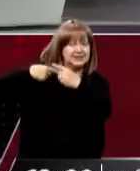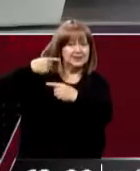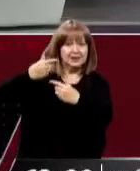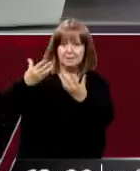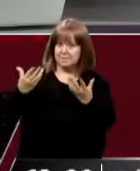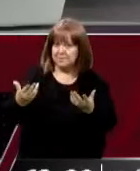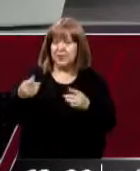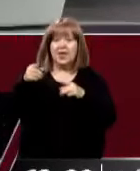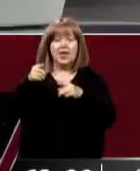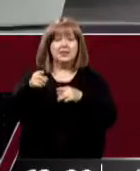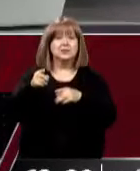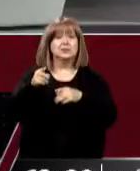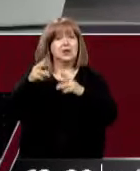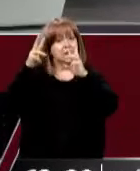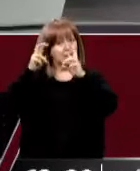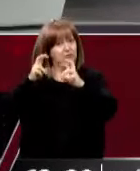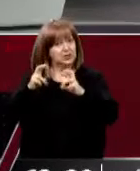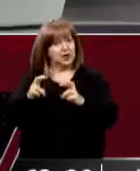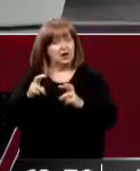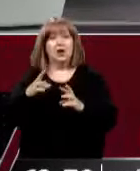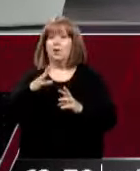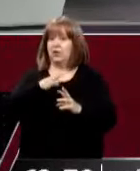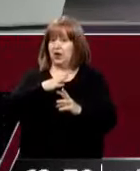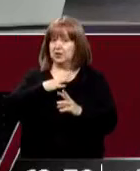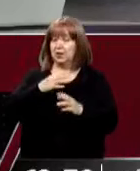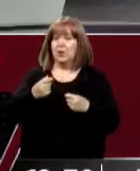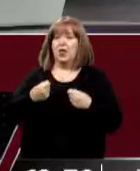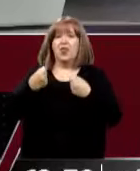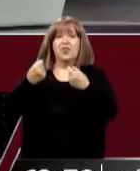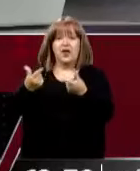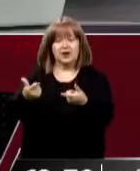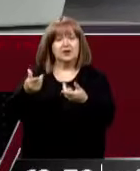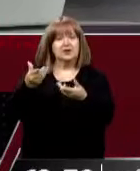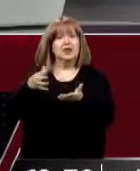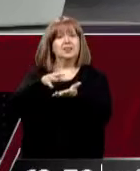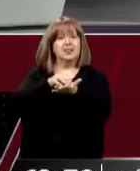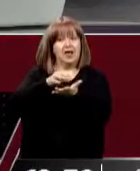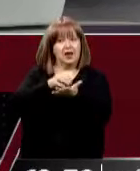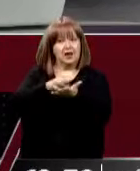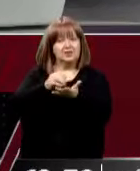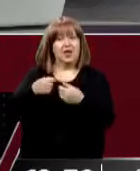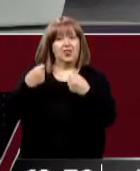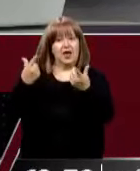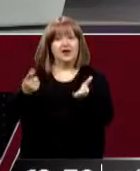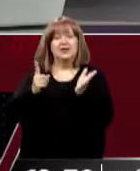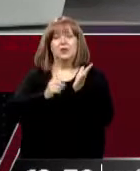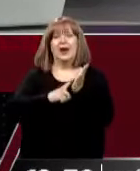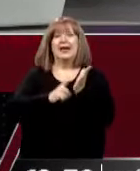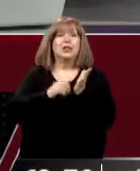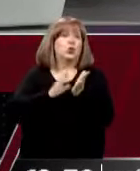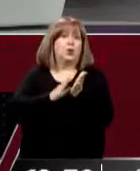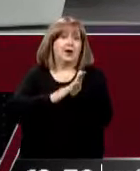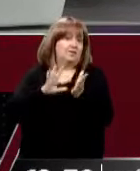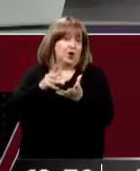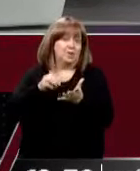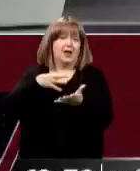debe reconocer la autoridad a la hora de entregar este tipo de títulos o de reconocimientos para